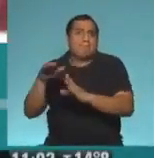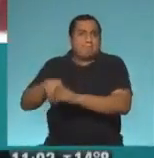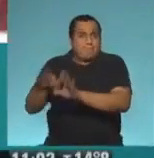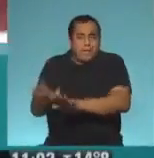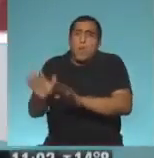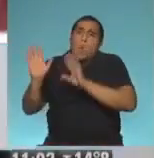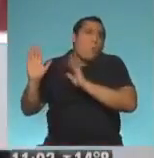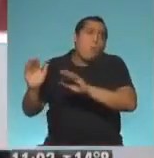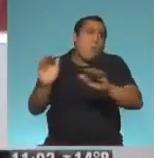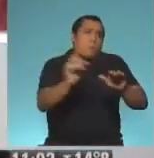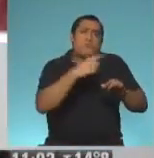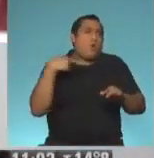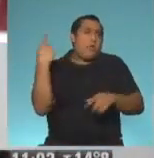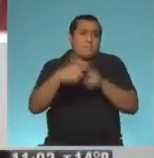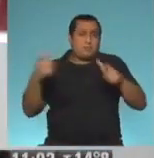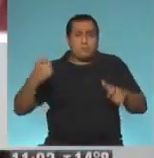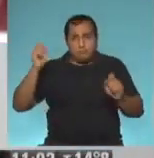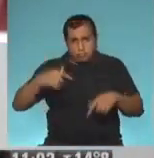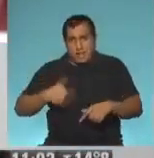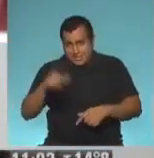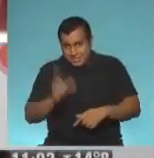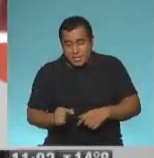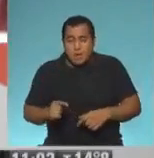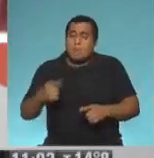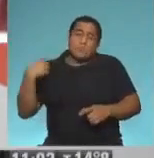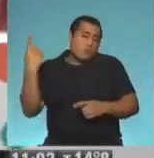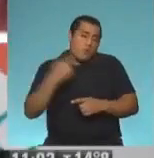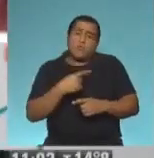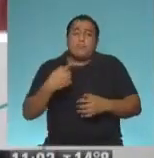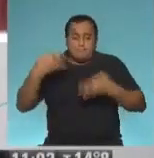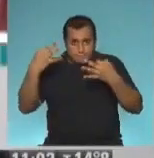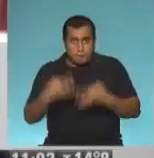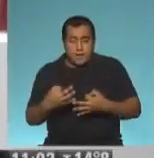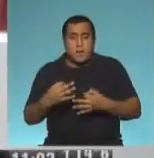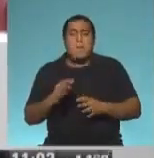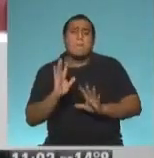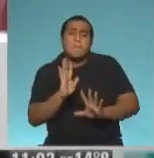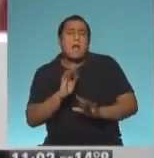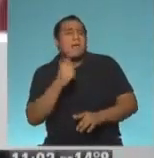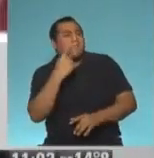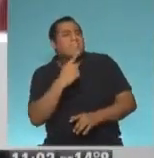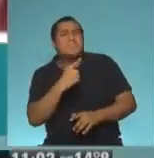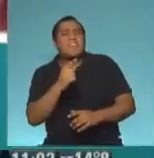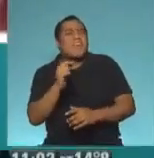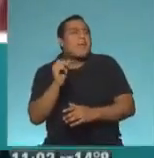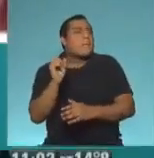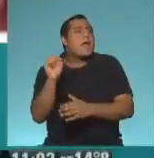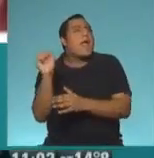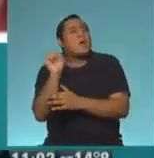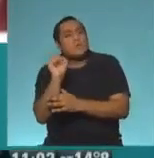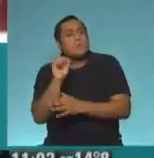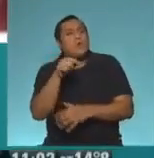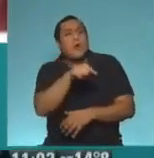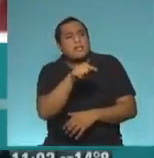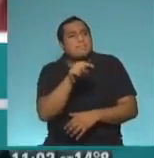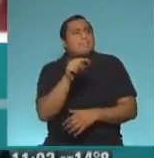resto de los argentinos que estamos manejándonos de manera responsable. En este caso, ¿qué perjuicios puede traer para la salud de